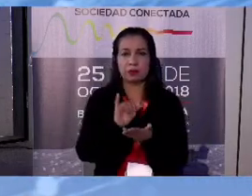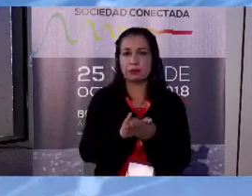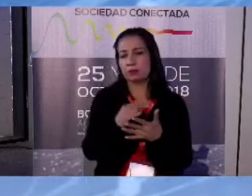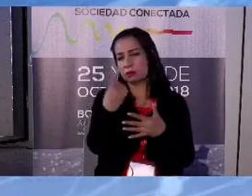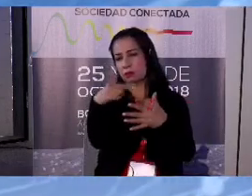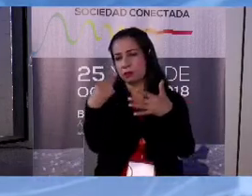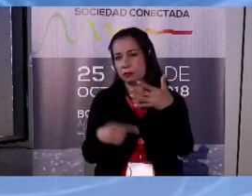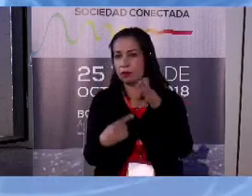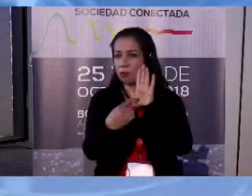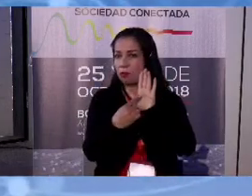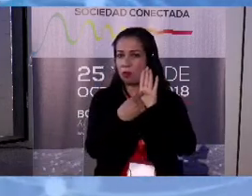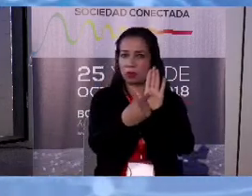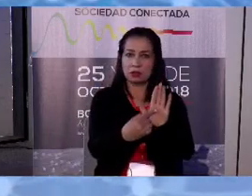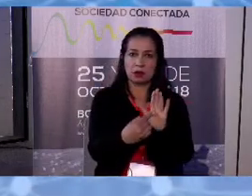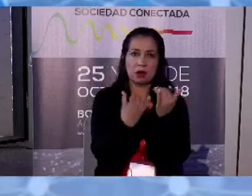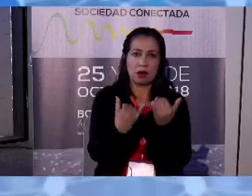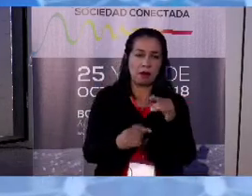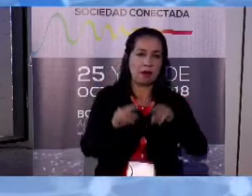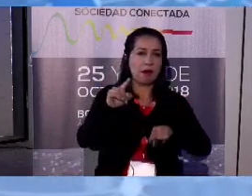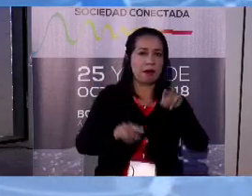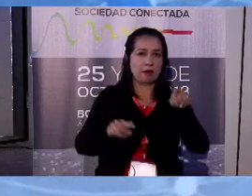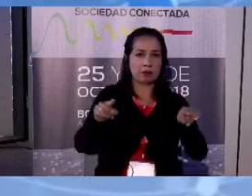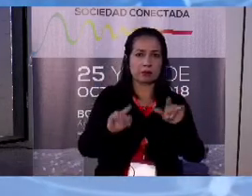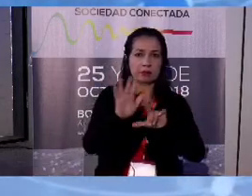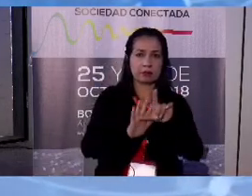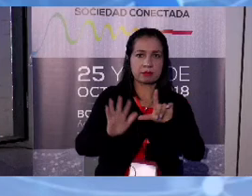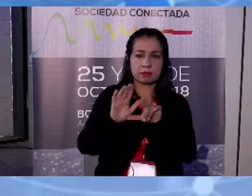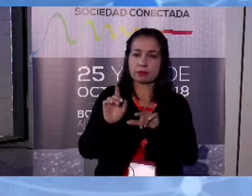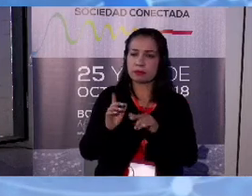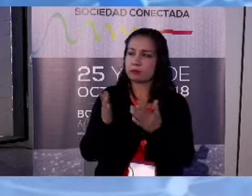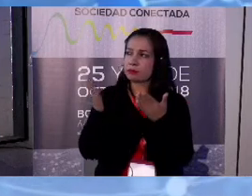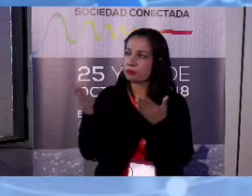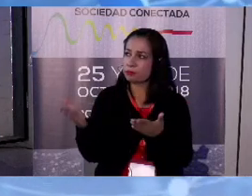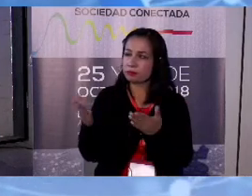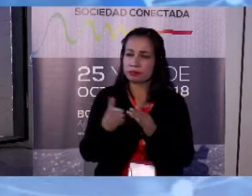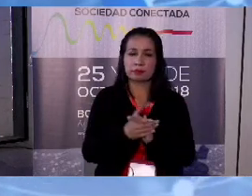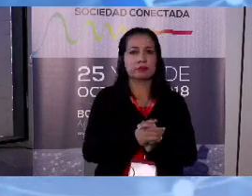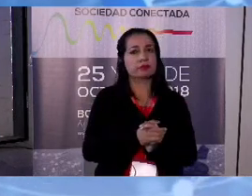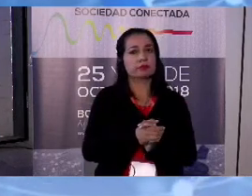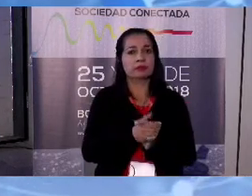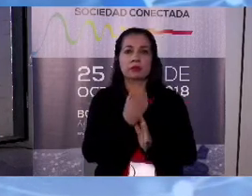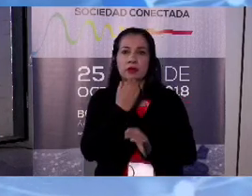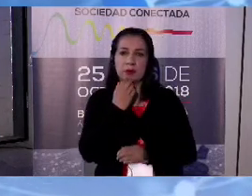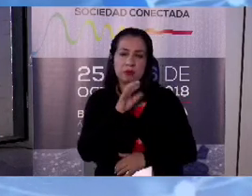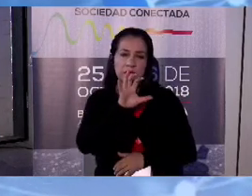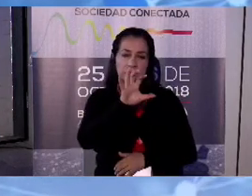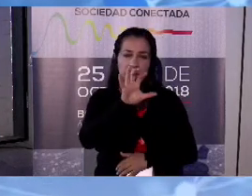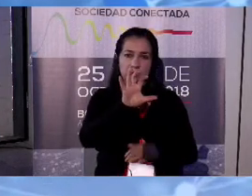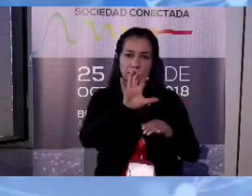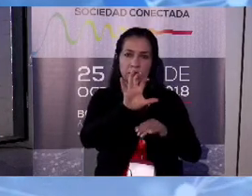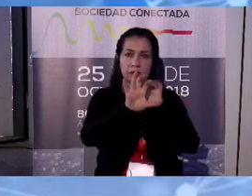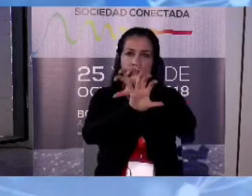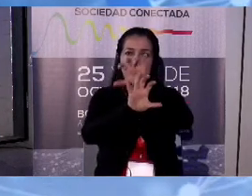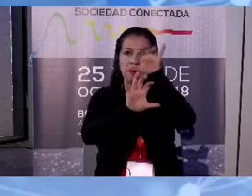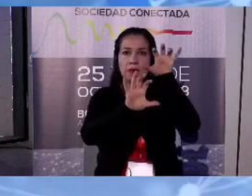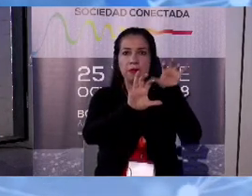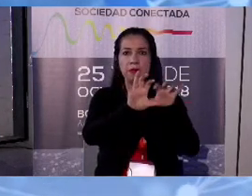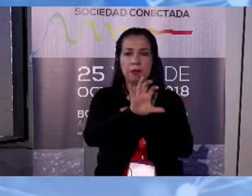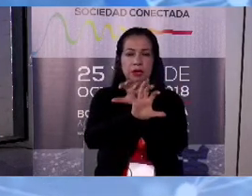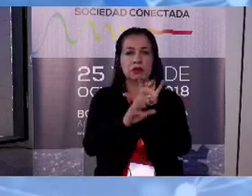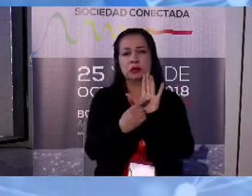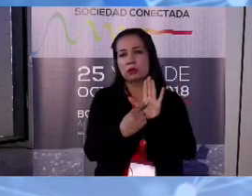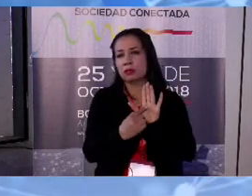estoy mostrando algunos de ellos acá en la Gráfica Por ejemplo si quieren hablar acerca de la escalabilidad quieren simular